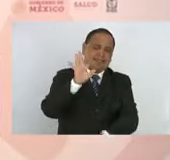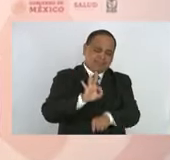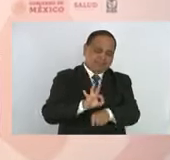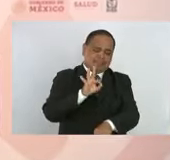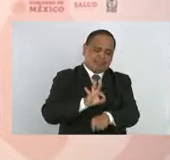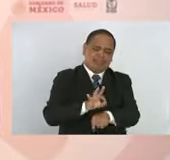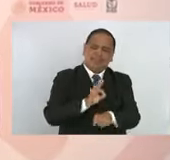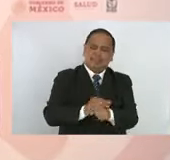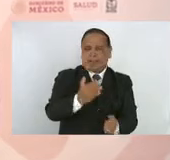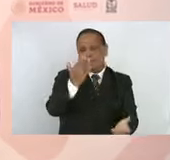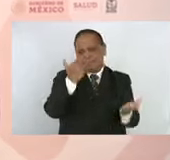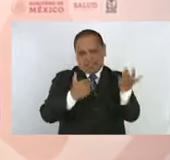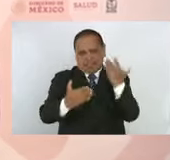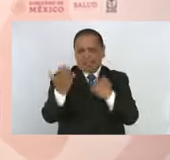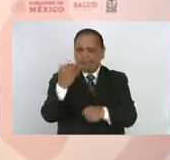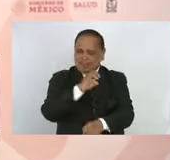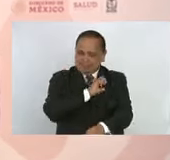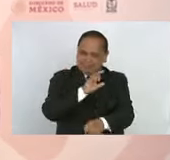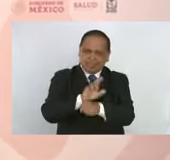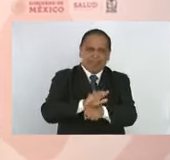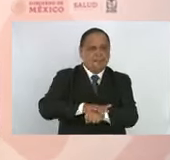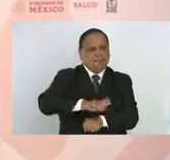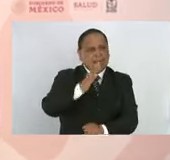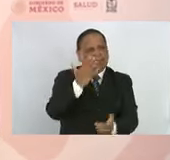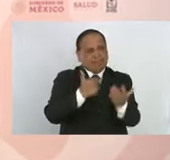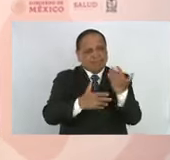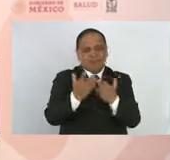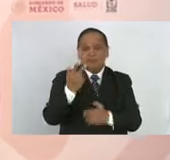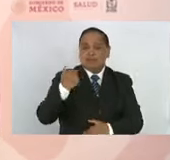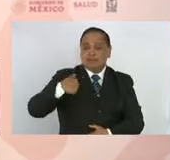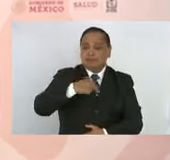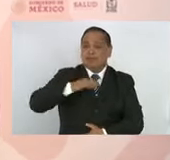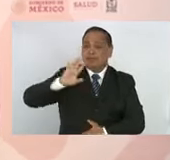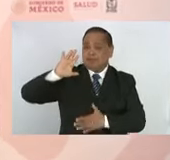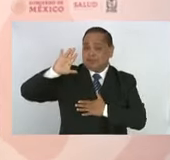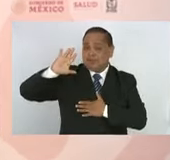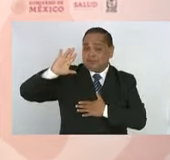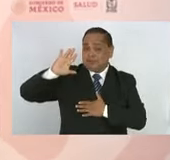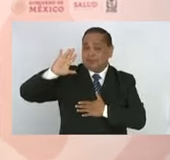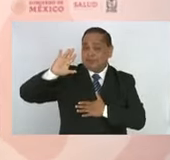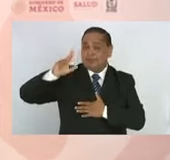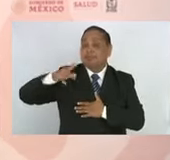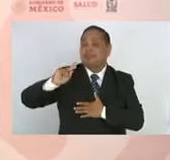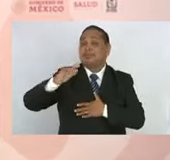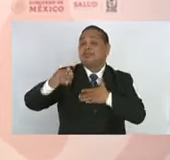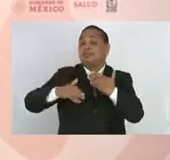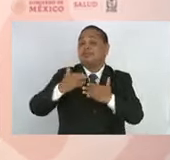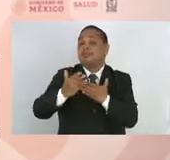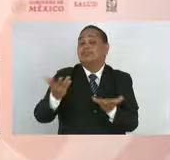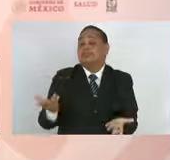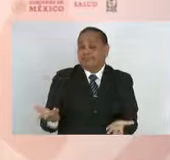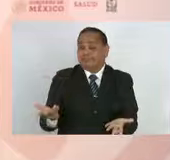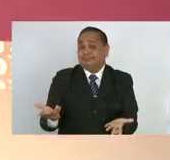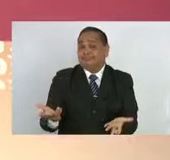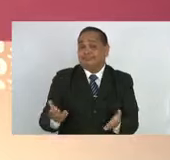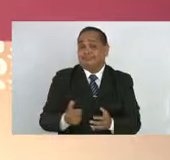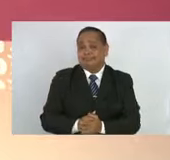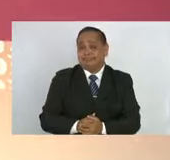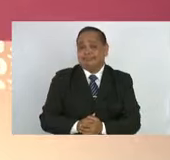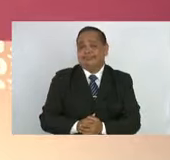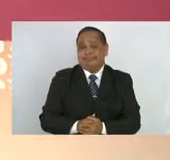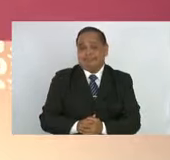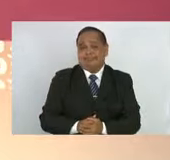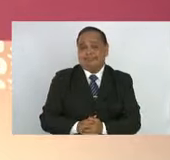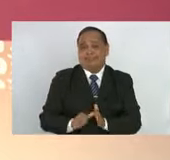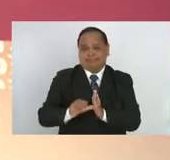más especialistas, porque tenemos un compromiso de que en julio